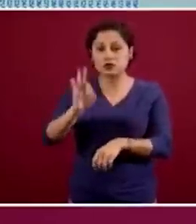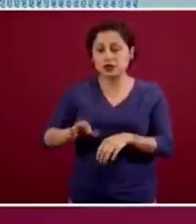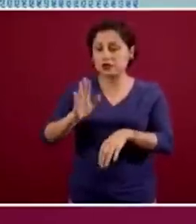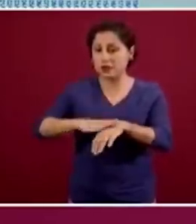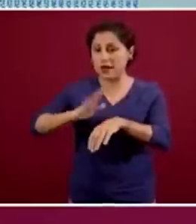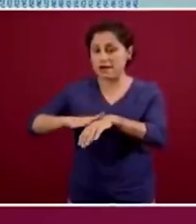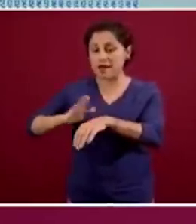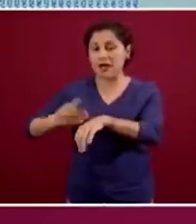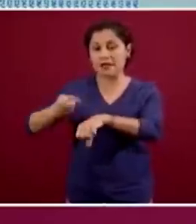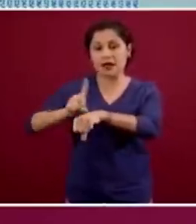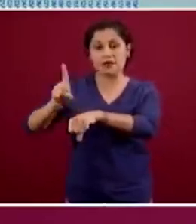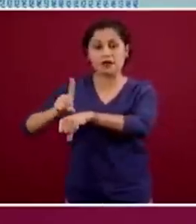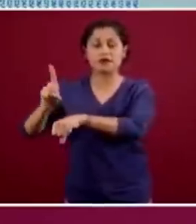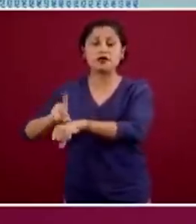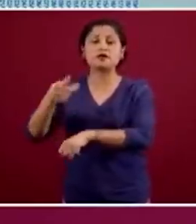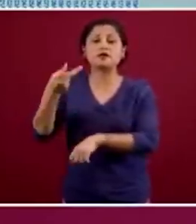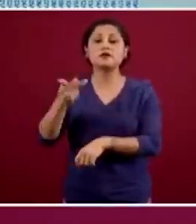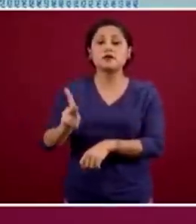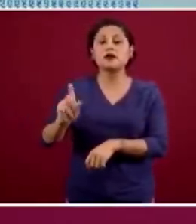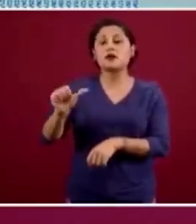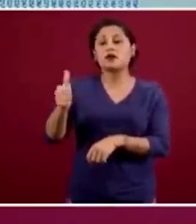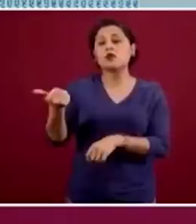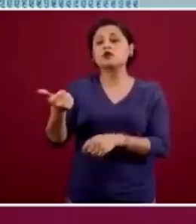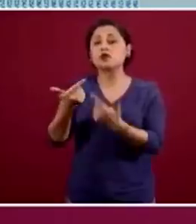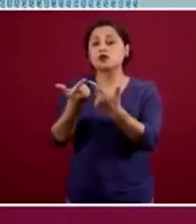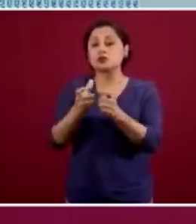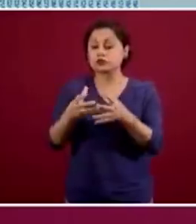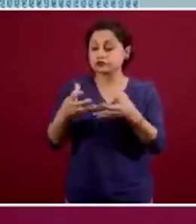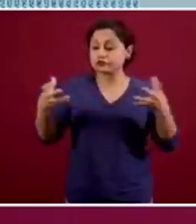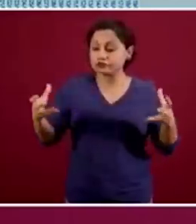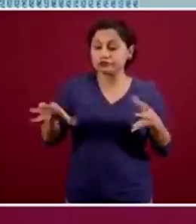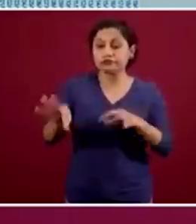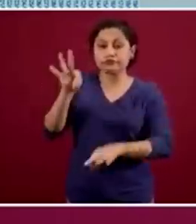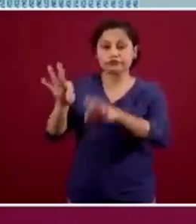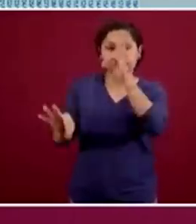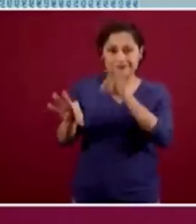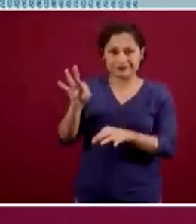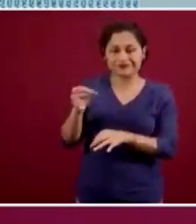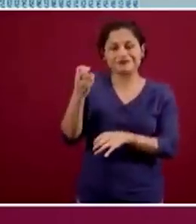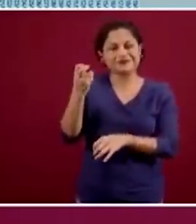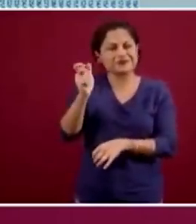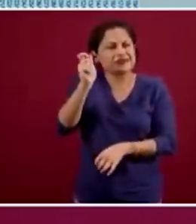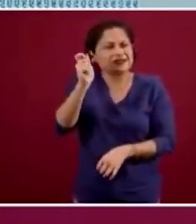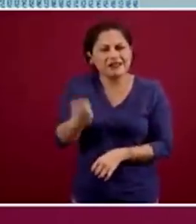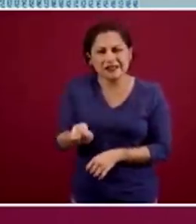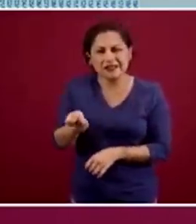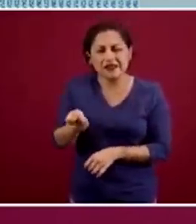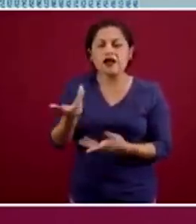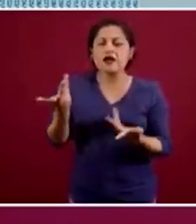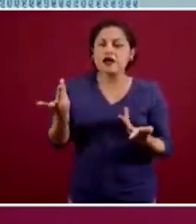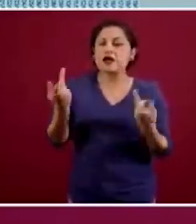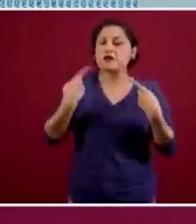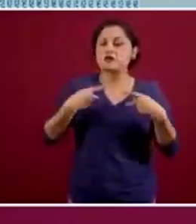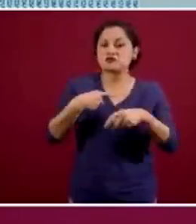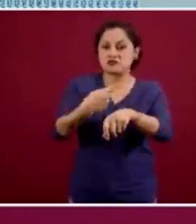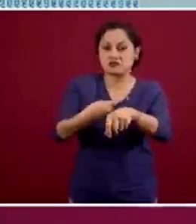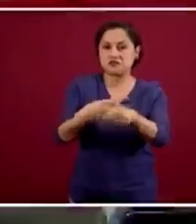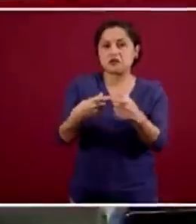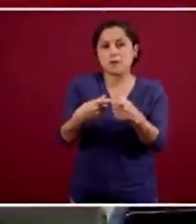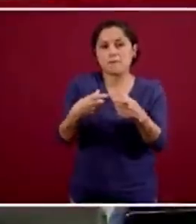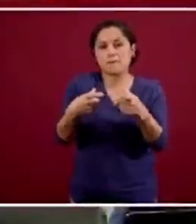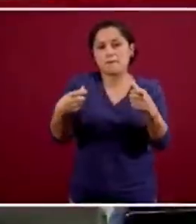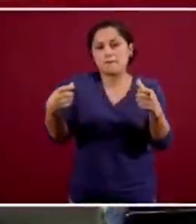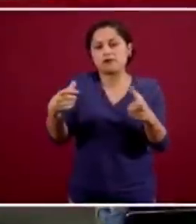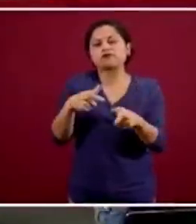10% de un conjunto mayor de casos y esto quiere decir que la epidemia sigue activa y cierro con esto